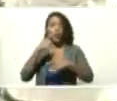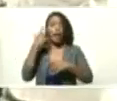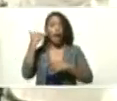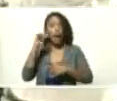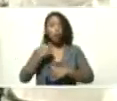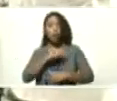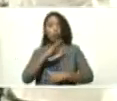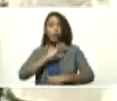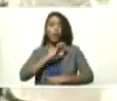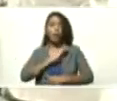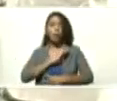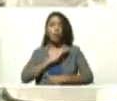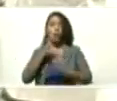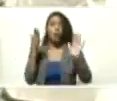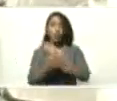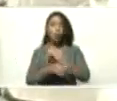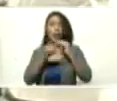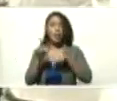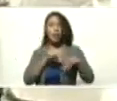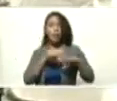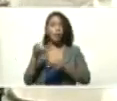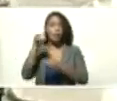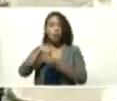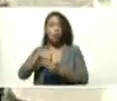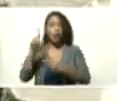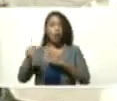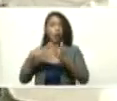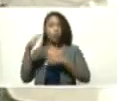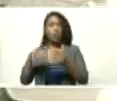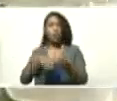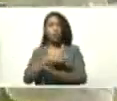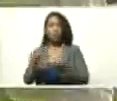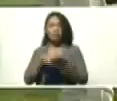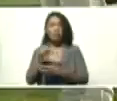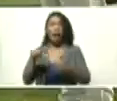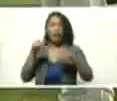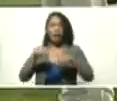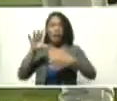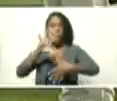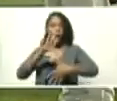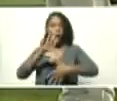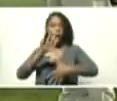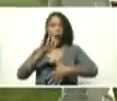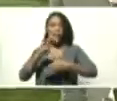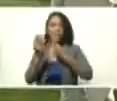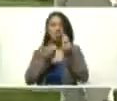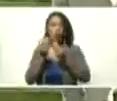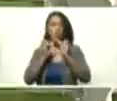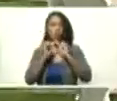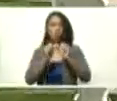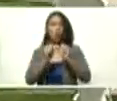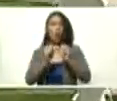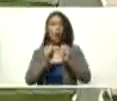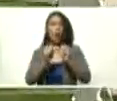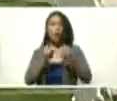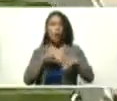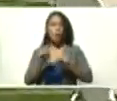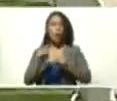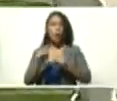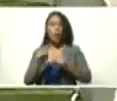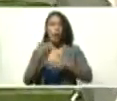nosotros sobre ese colonialismo y los estragos que hizo en América y cómo continuó el colonialismo y